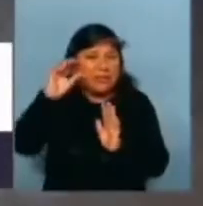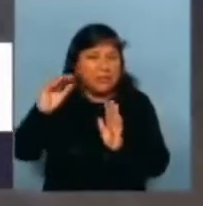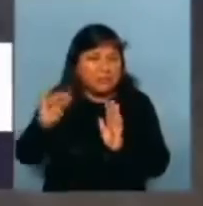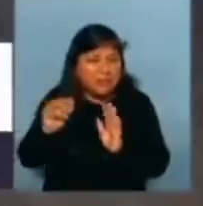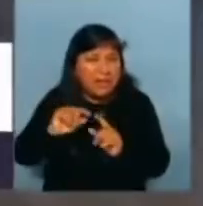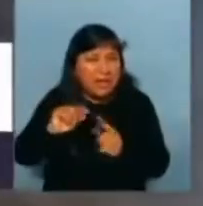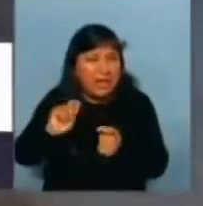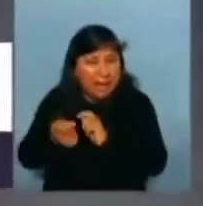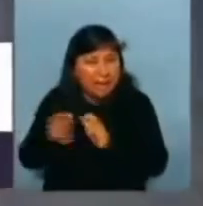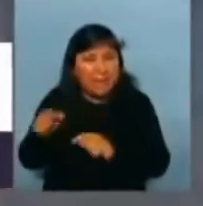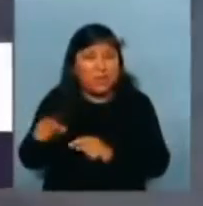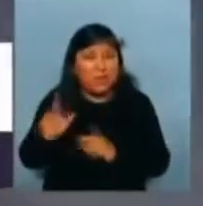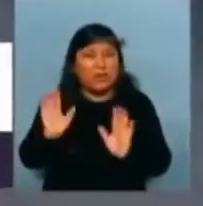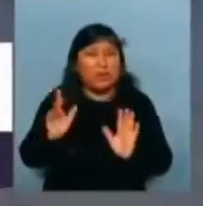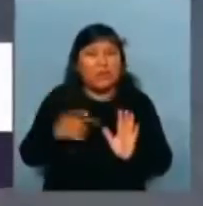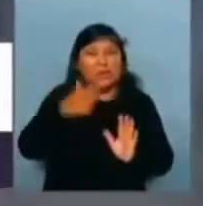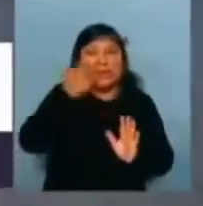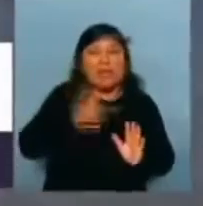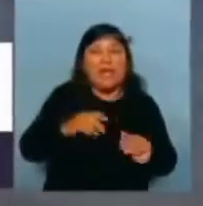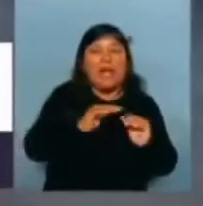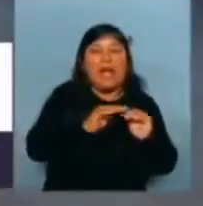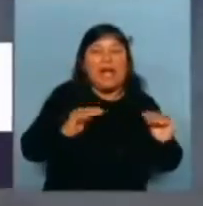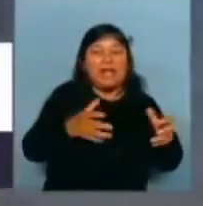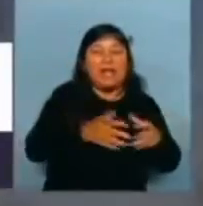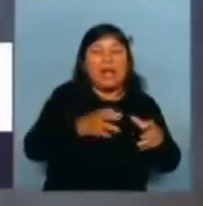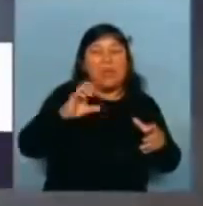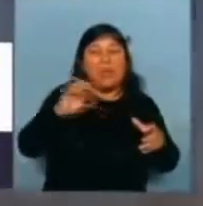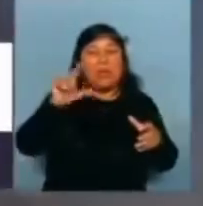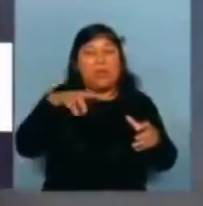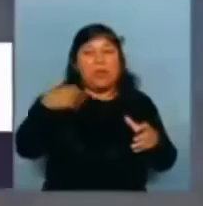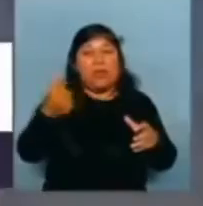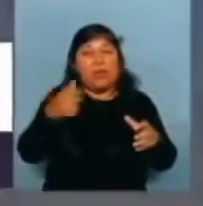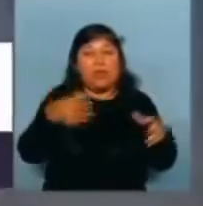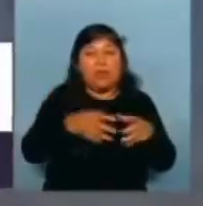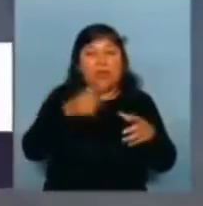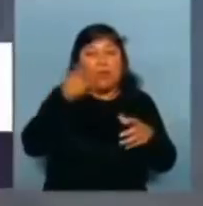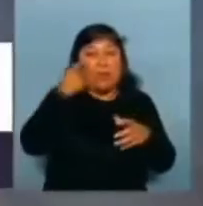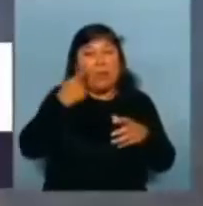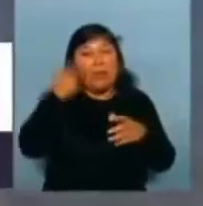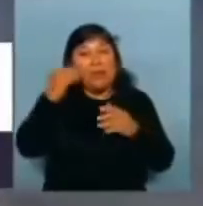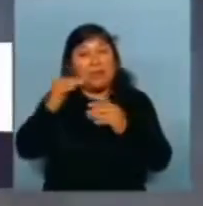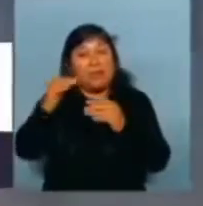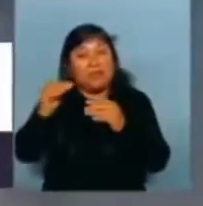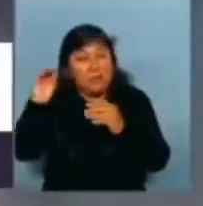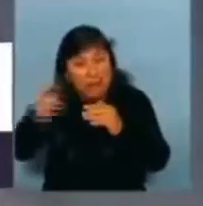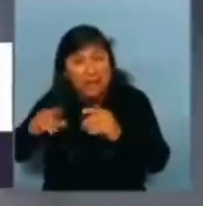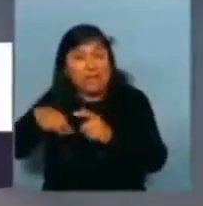para probar. Mi categoría es pluma. Claro, pero ¿por qué no intentarlo también una más abajo, digamos? Creo que